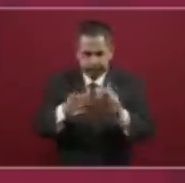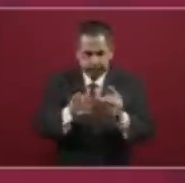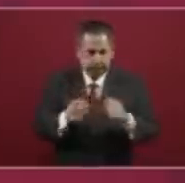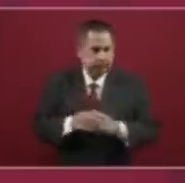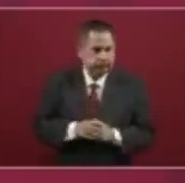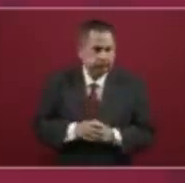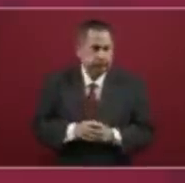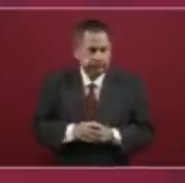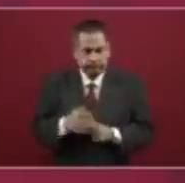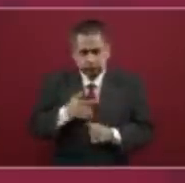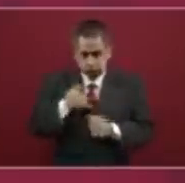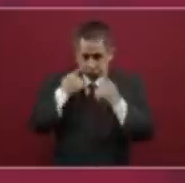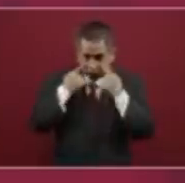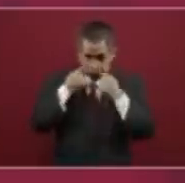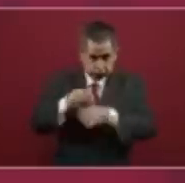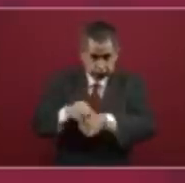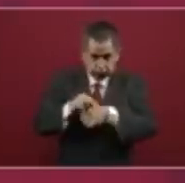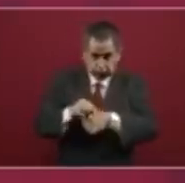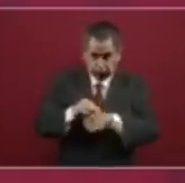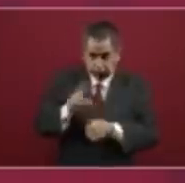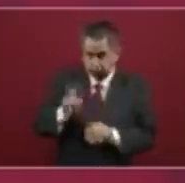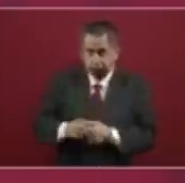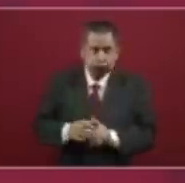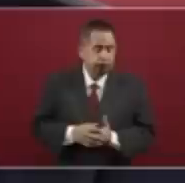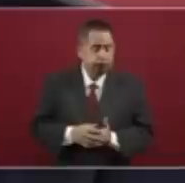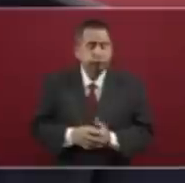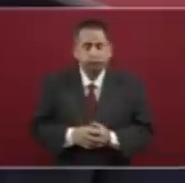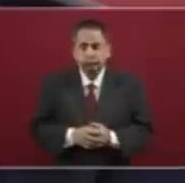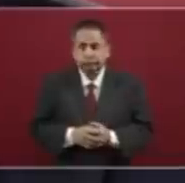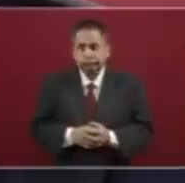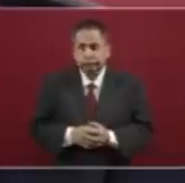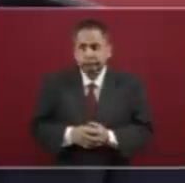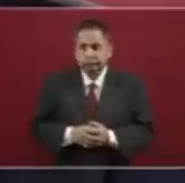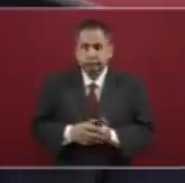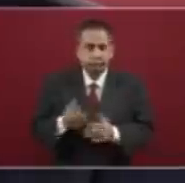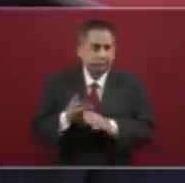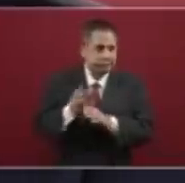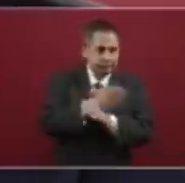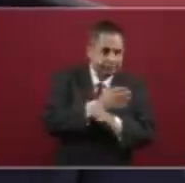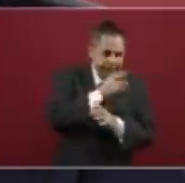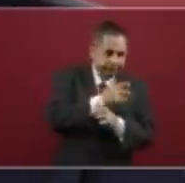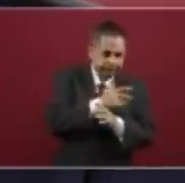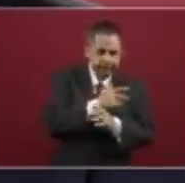me consta que no se podía saber,